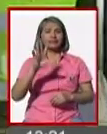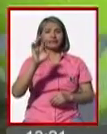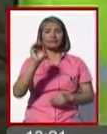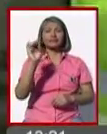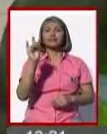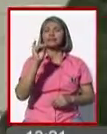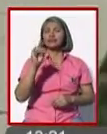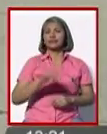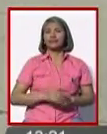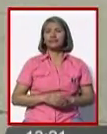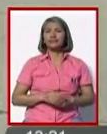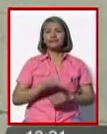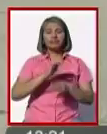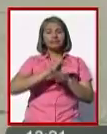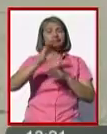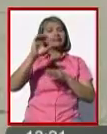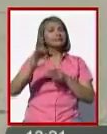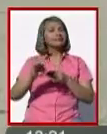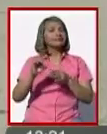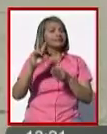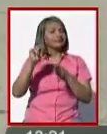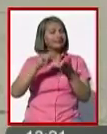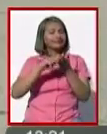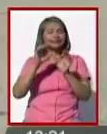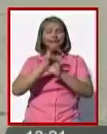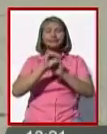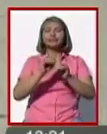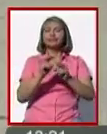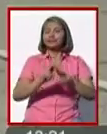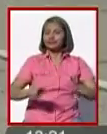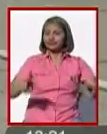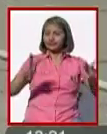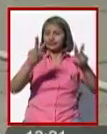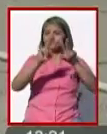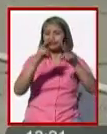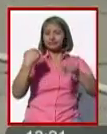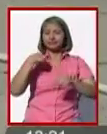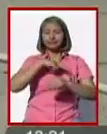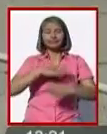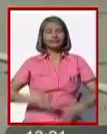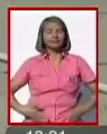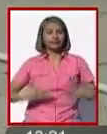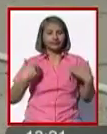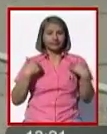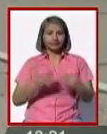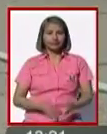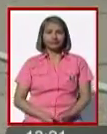50 bolivianos. Totalmente insignificante al valor de nuestras vidas.